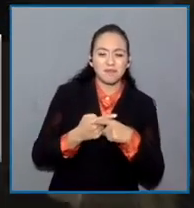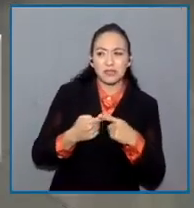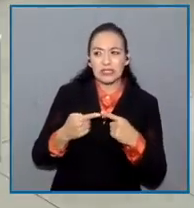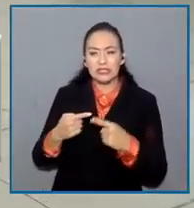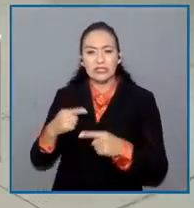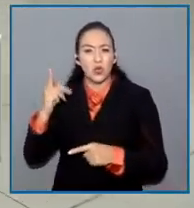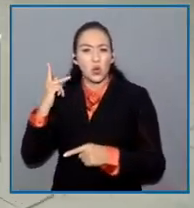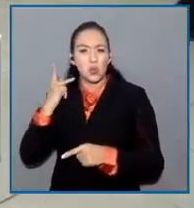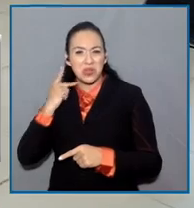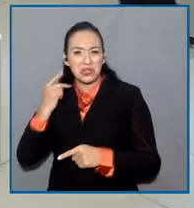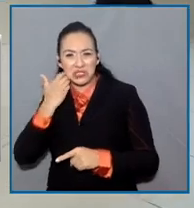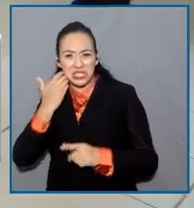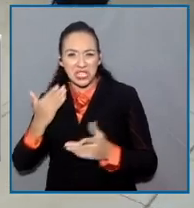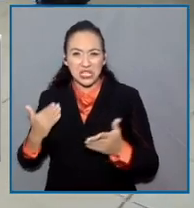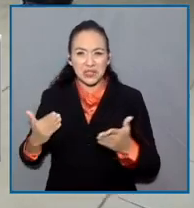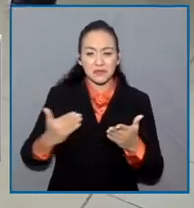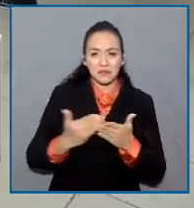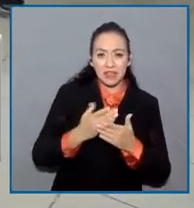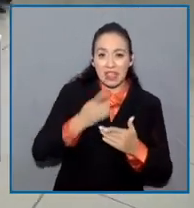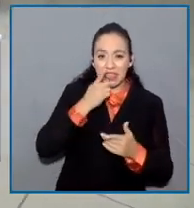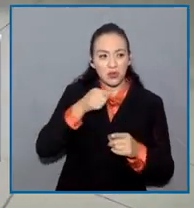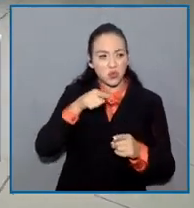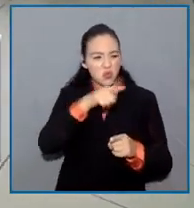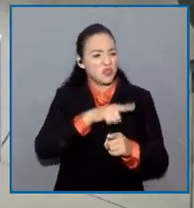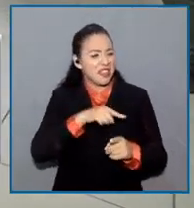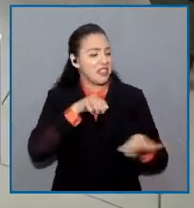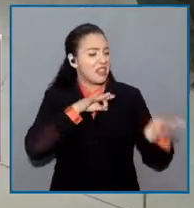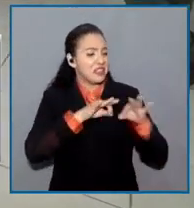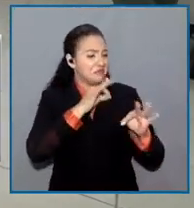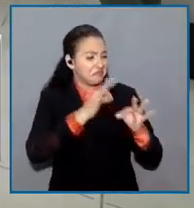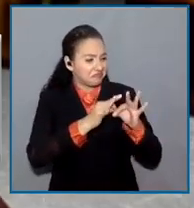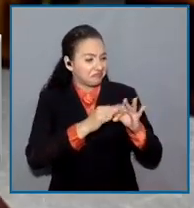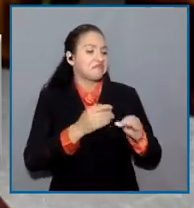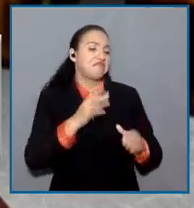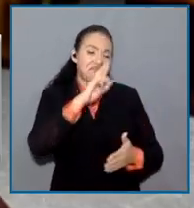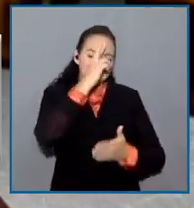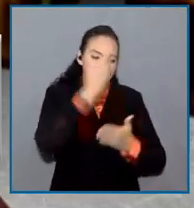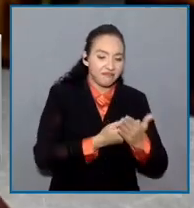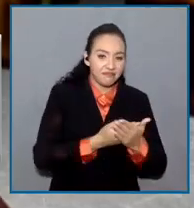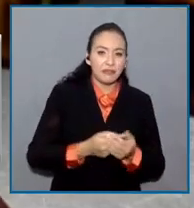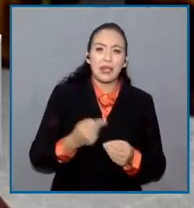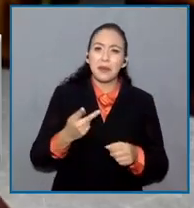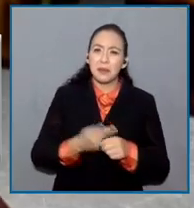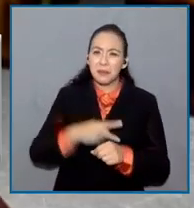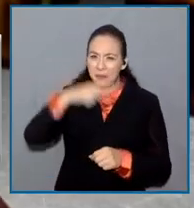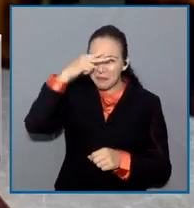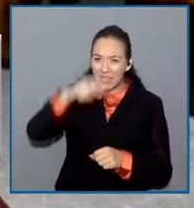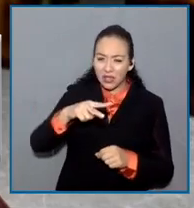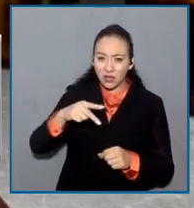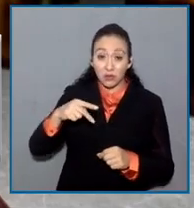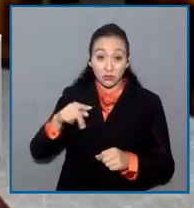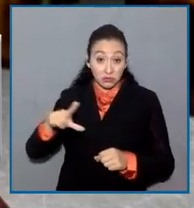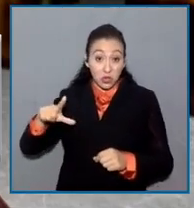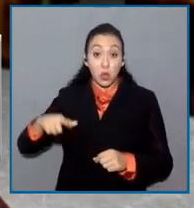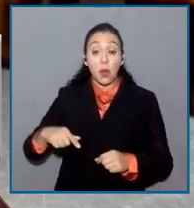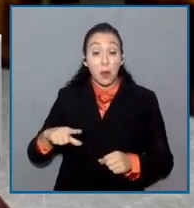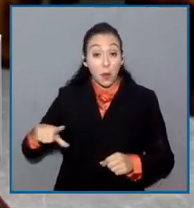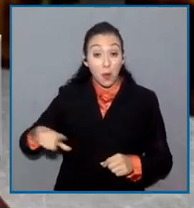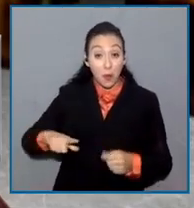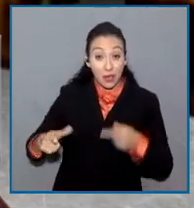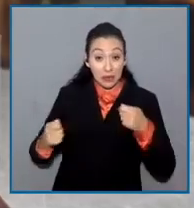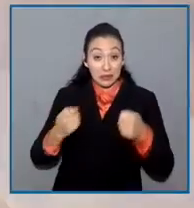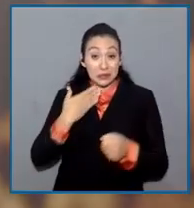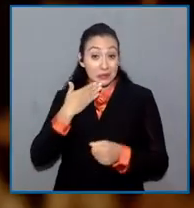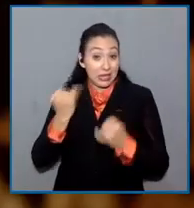desacato, están llevando al Poder Ejecutivo a gobernar un país que no es México, aseguró el juez penal federal Eduardo Alberto